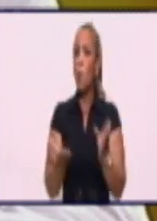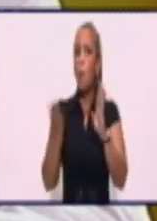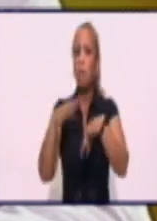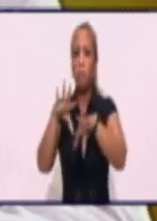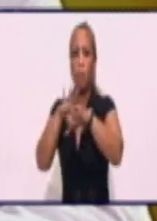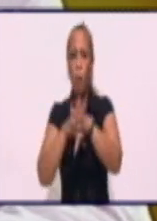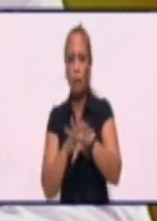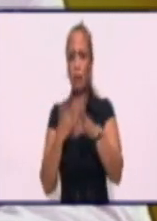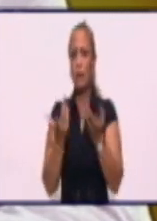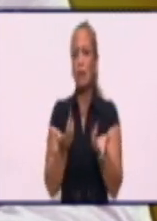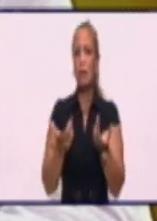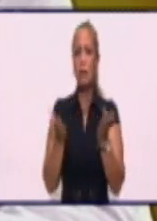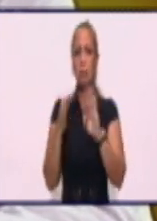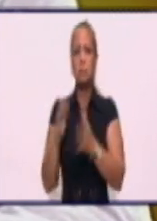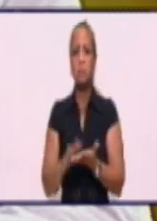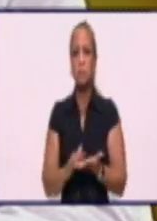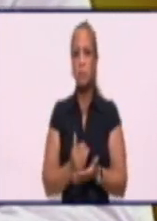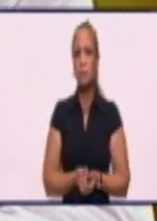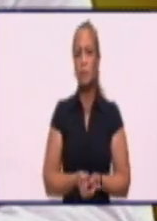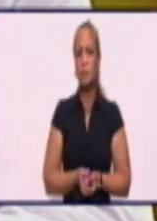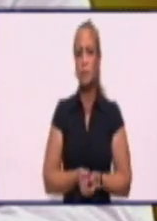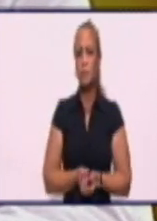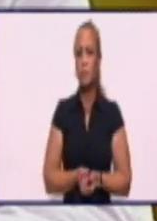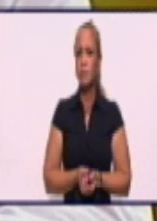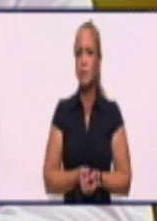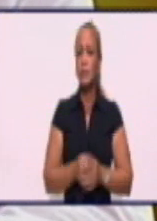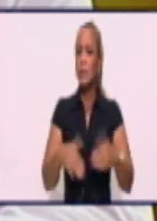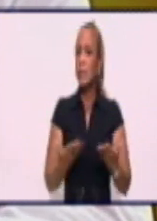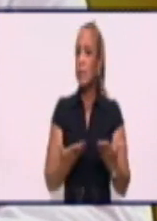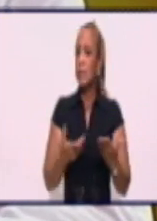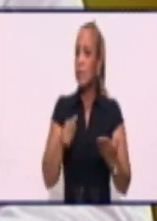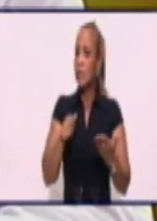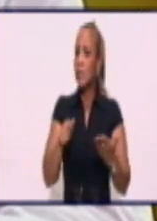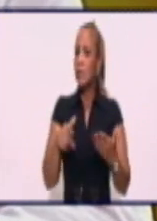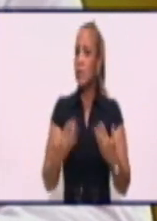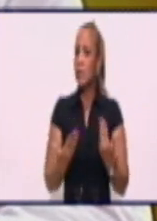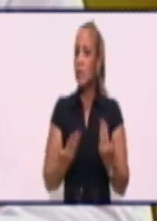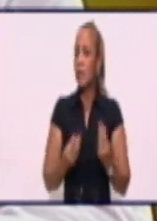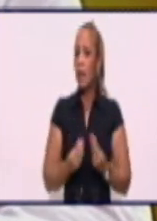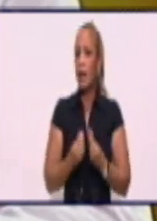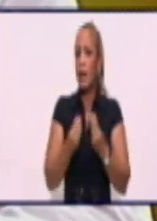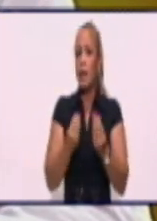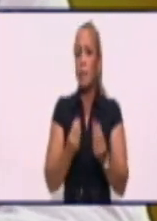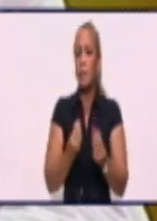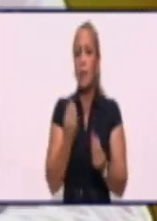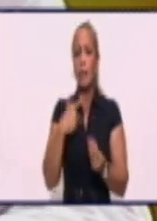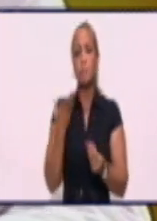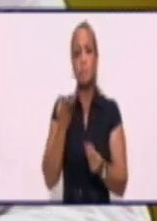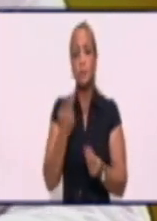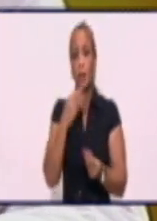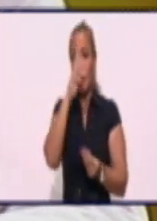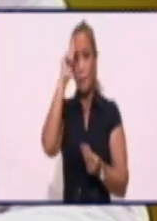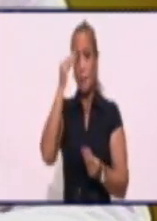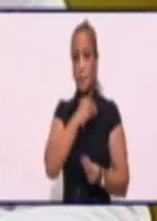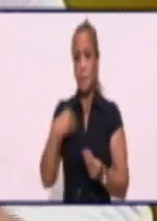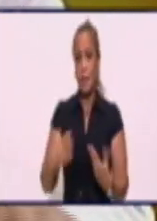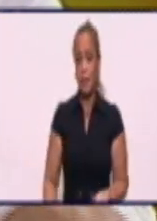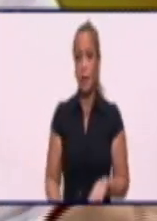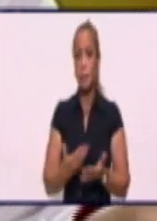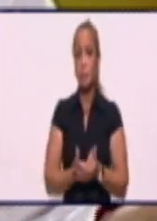jeringa en el hospital. Y lo que nos queda prácticamente es para la emergencia médica. Pero no solo